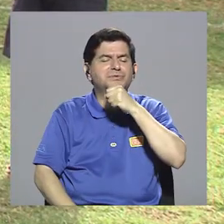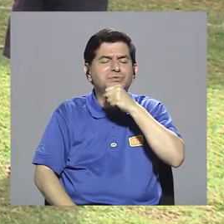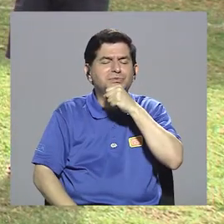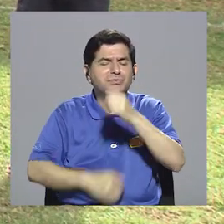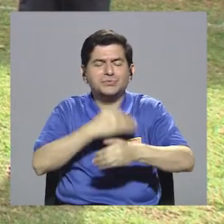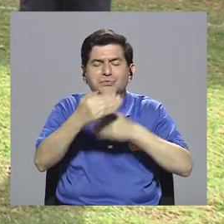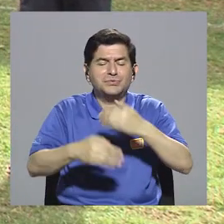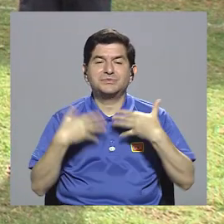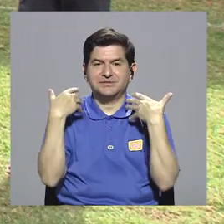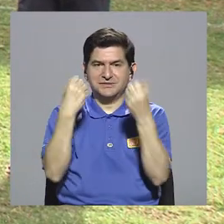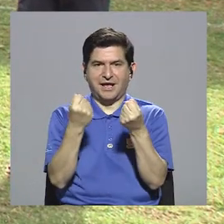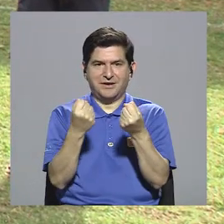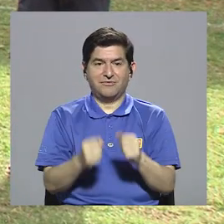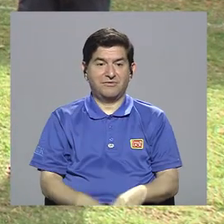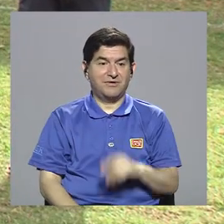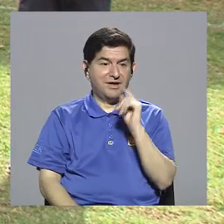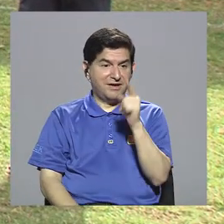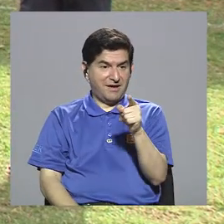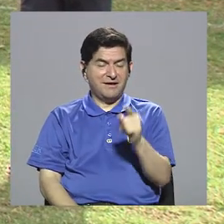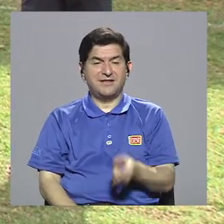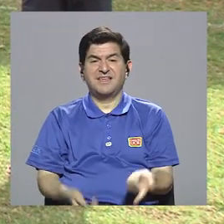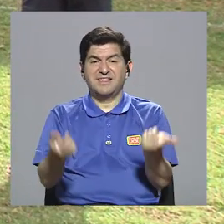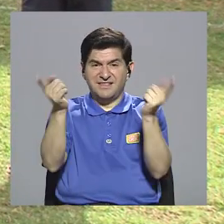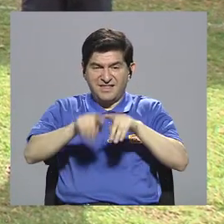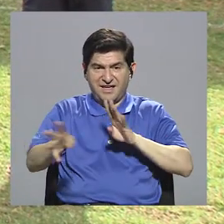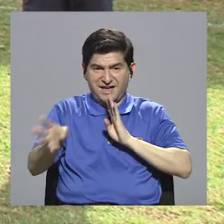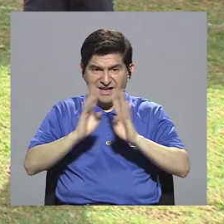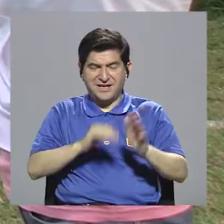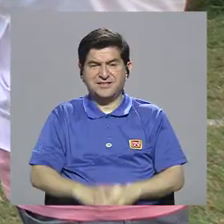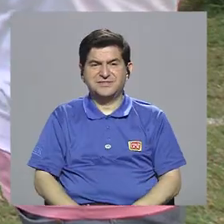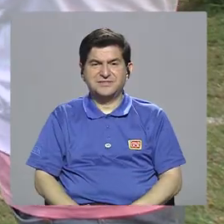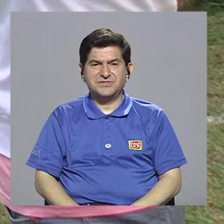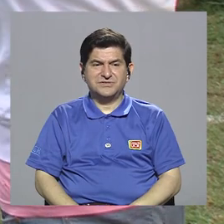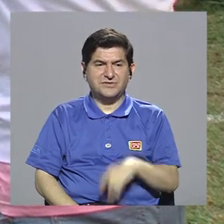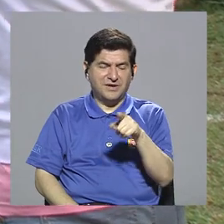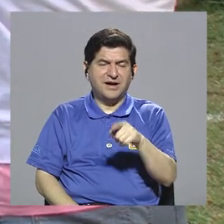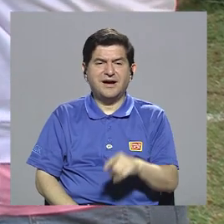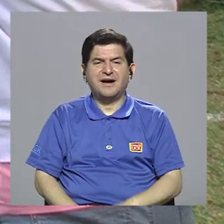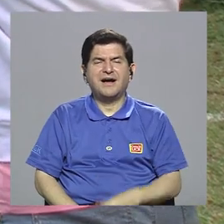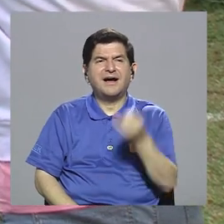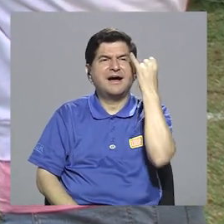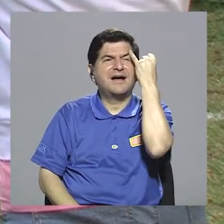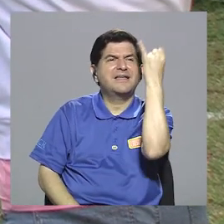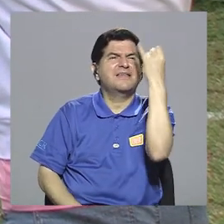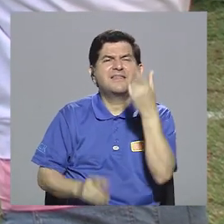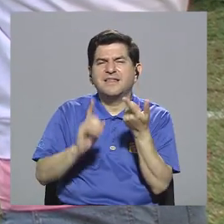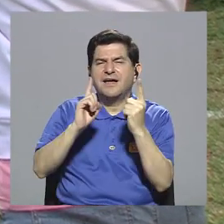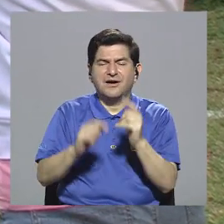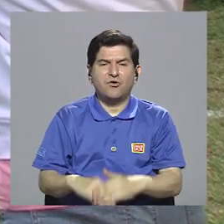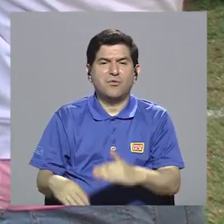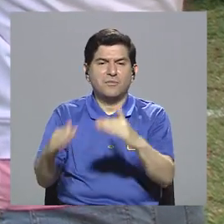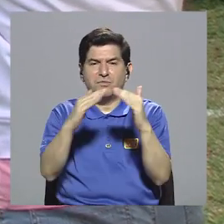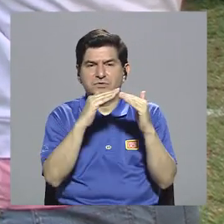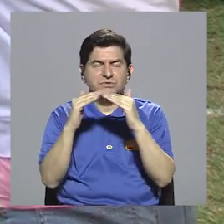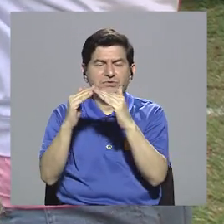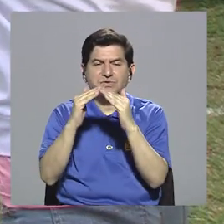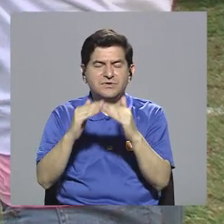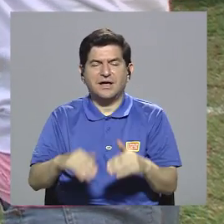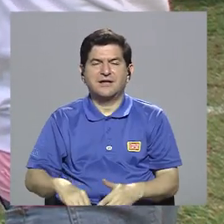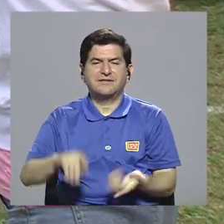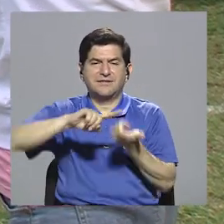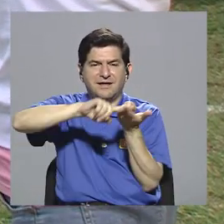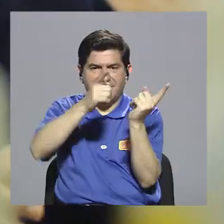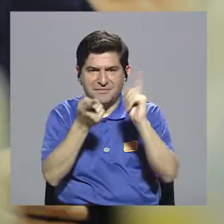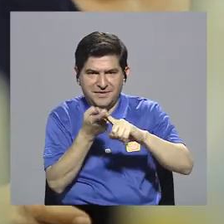saludable ya y específicamente de hecho se habla de esta tardanza las iniciativas en iniciativas como ciudades y comunidades